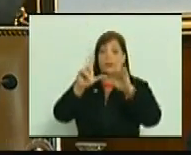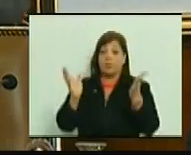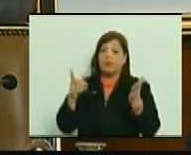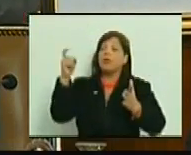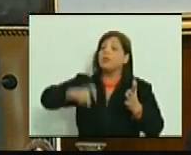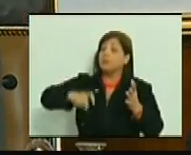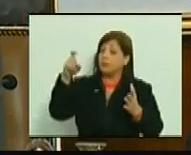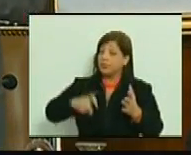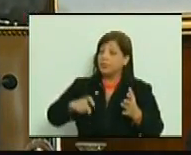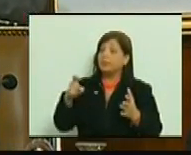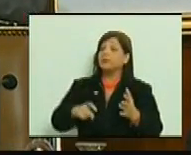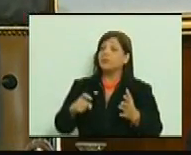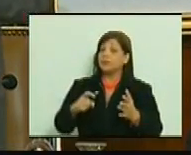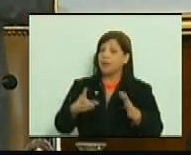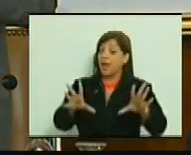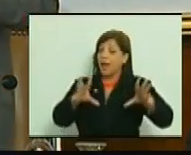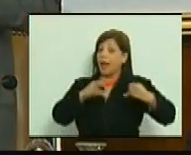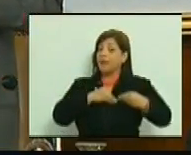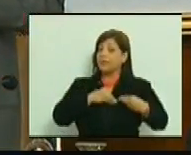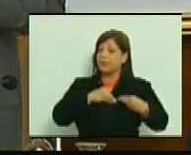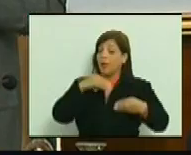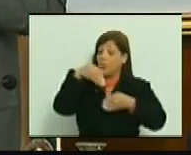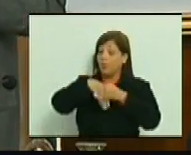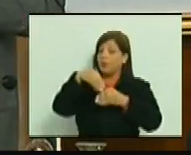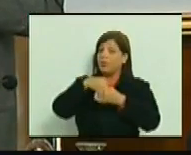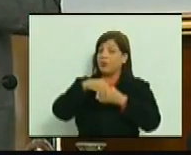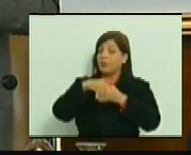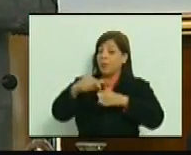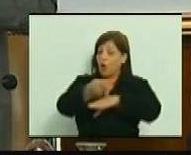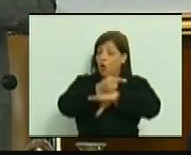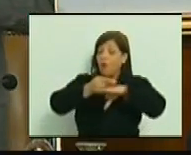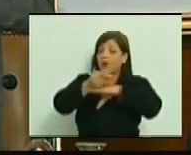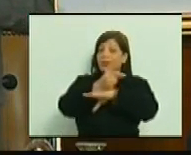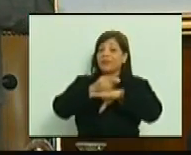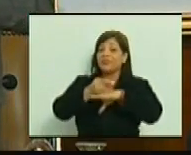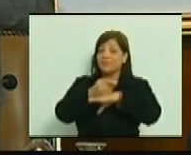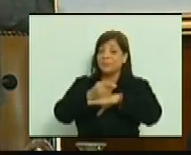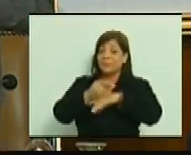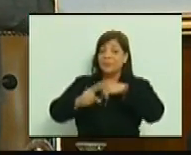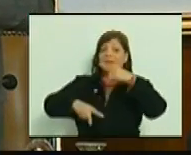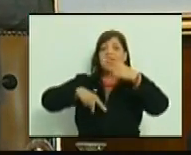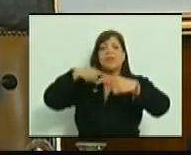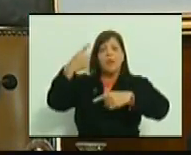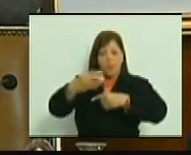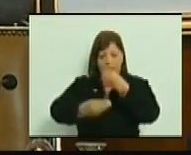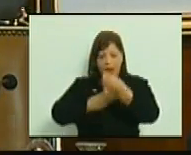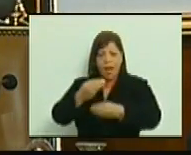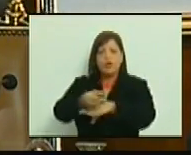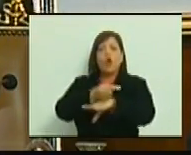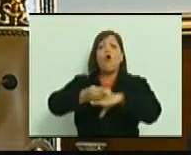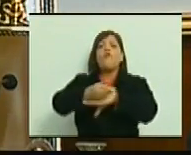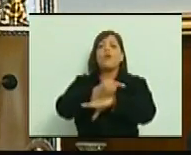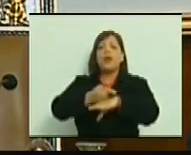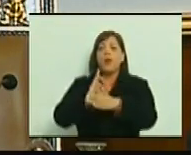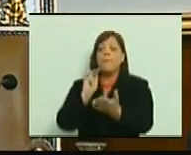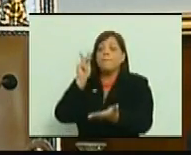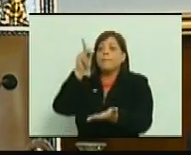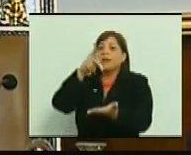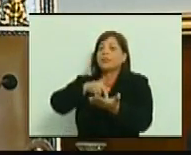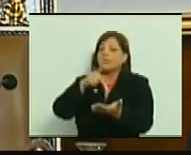necesario no solo acercar las elecciones para la gobernación, sino realizar las elecciones con una